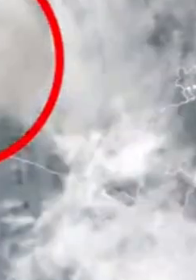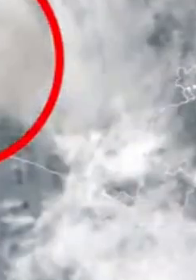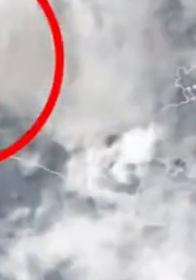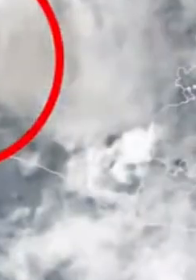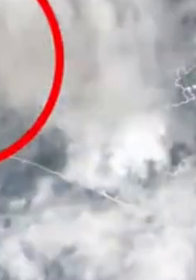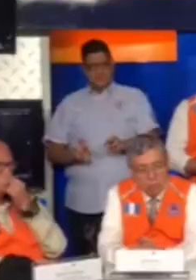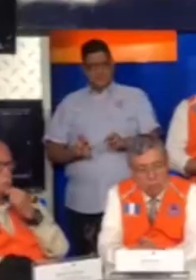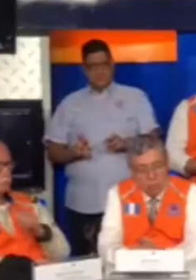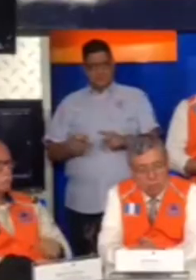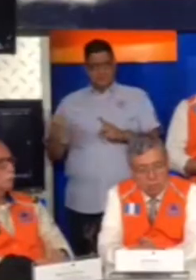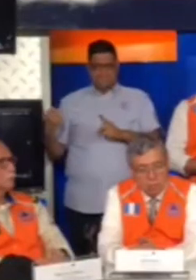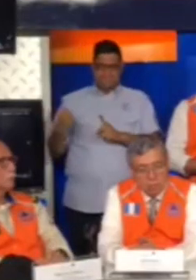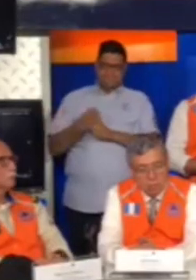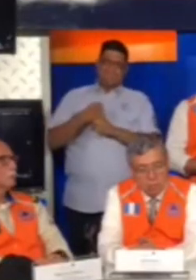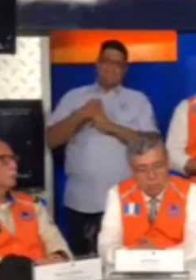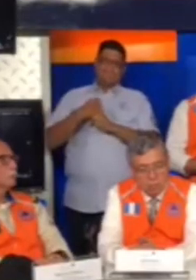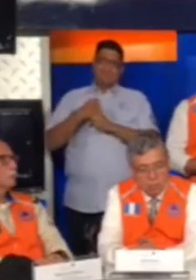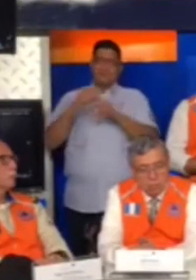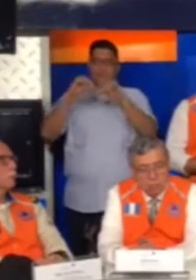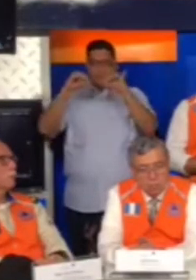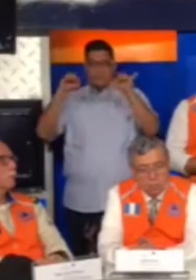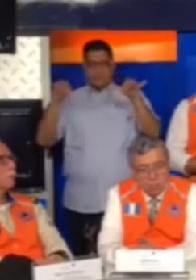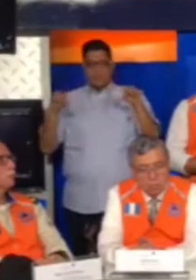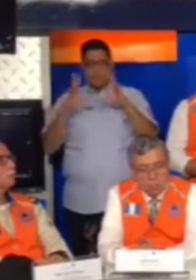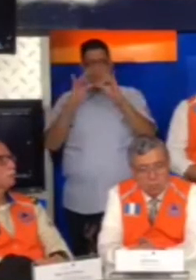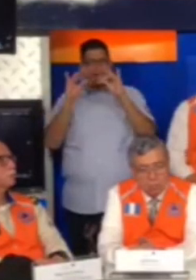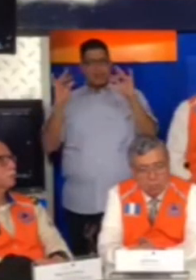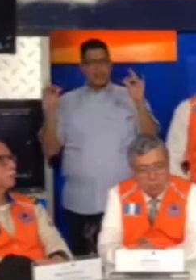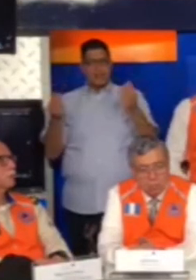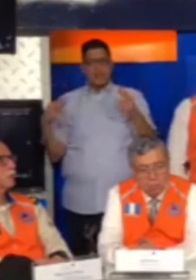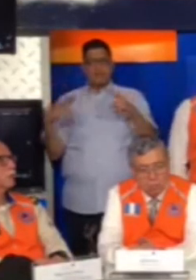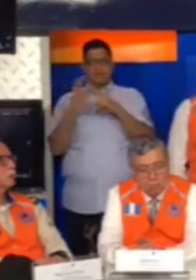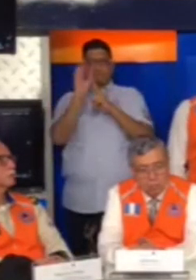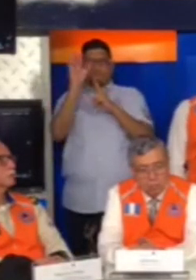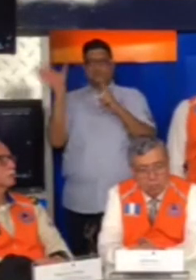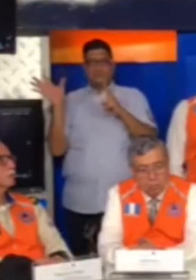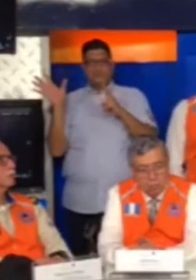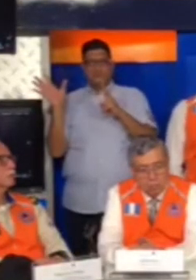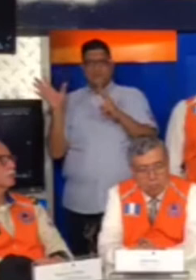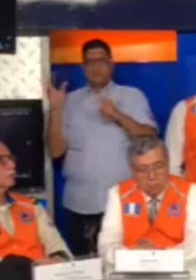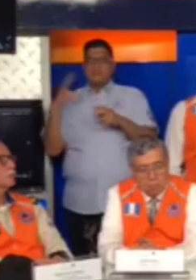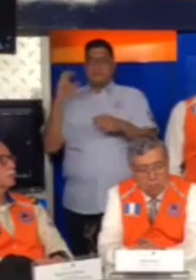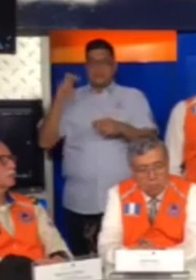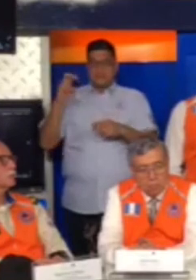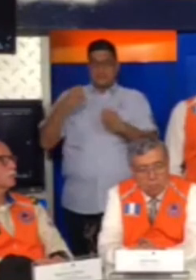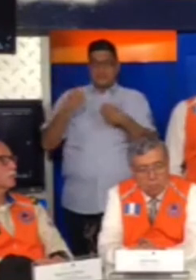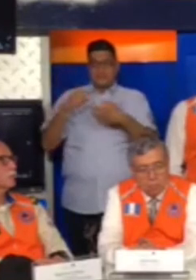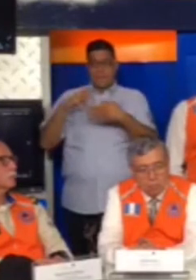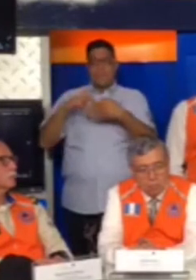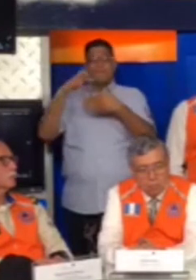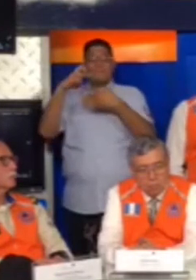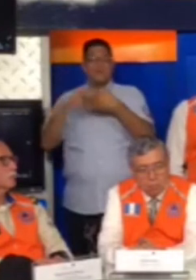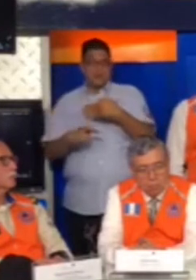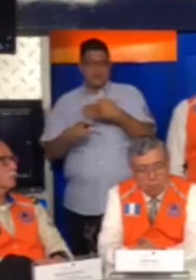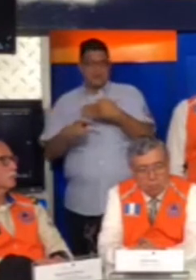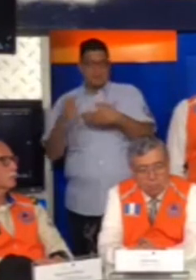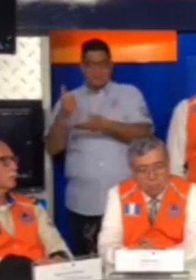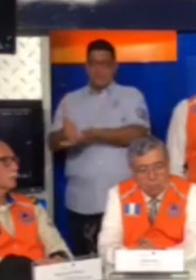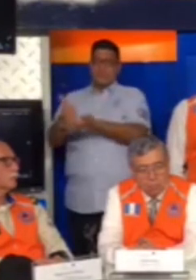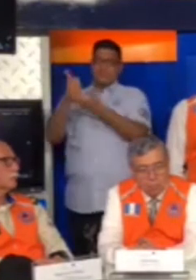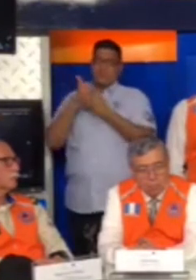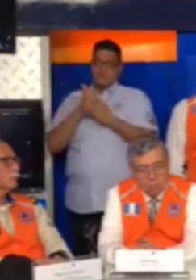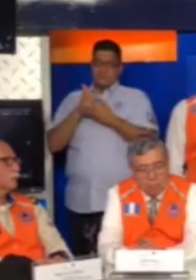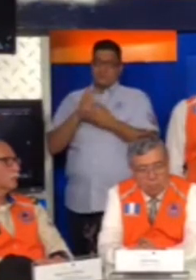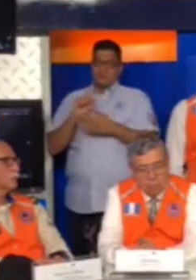sido dañadas, lo de el trabajo de mucha gente que se vio afectado por el tema de las cenizas. Así es que definitivamente tendremos